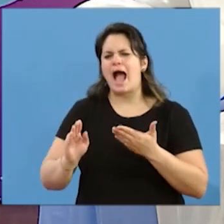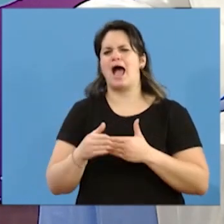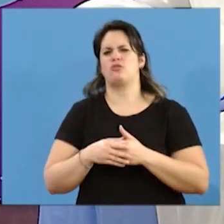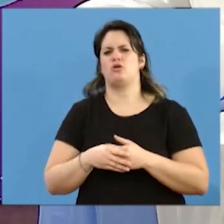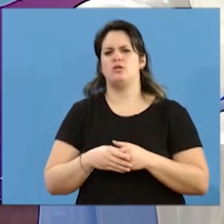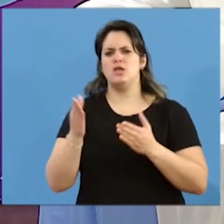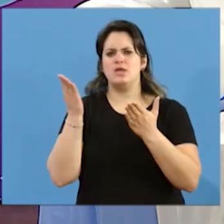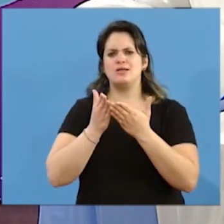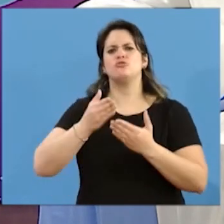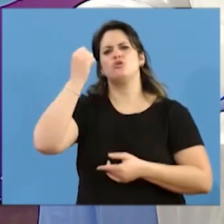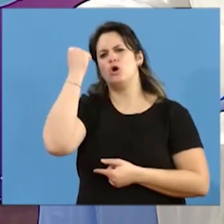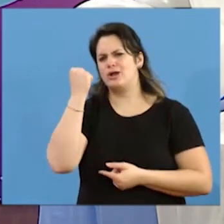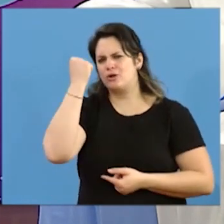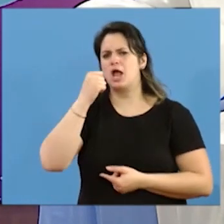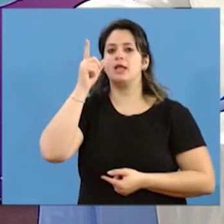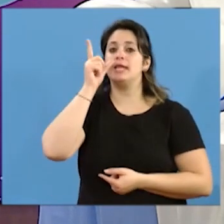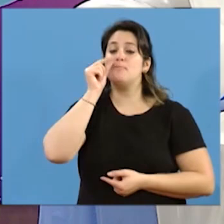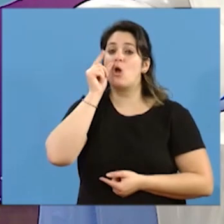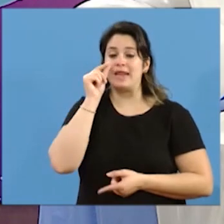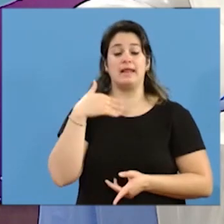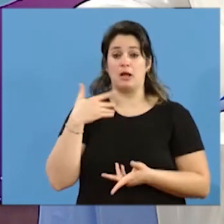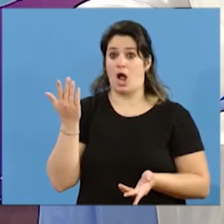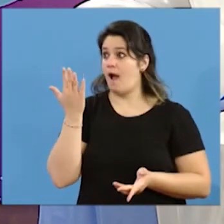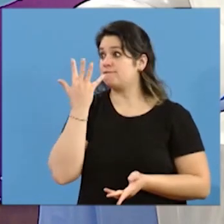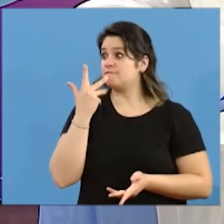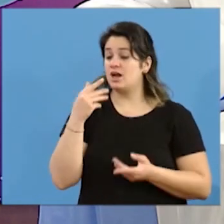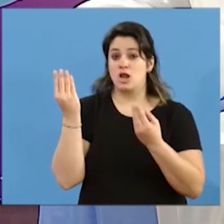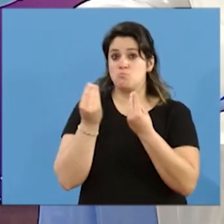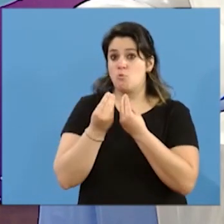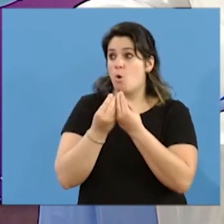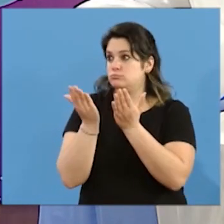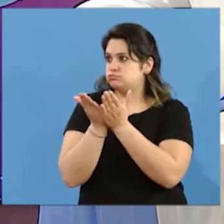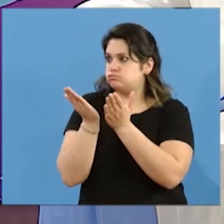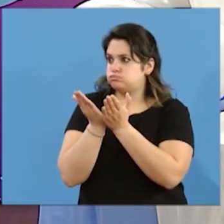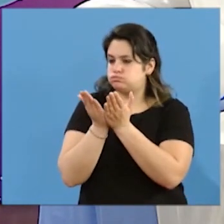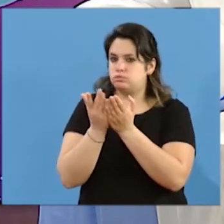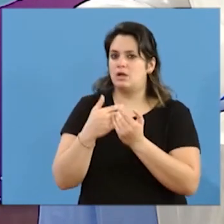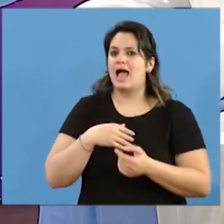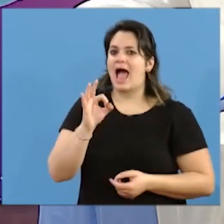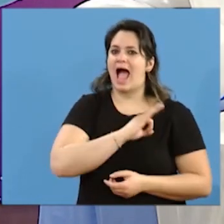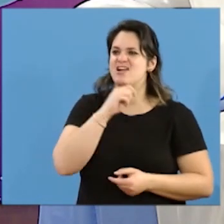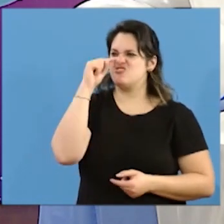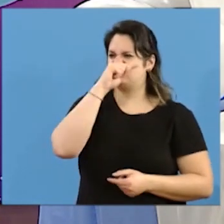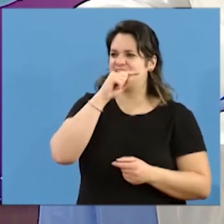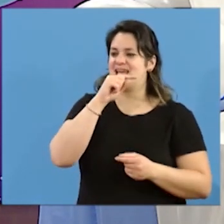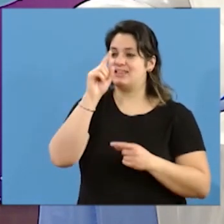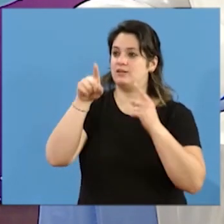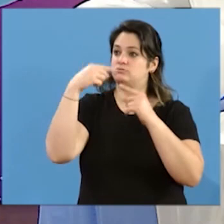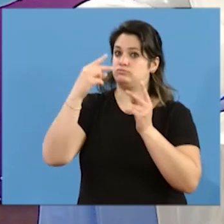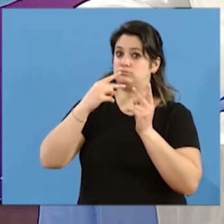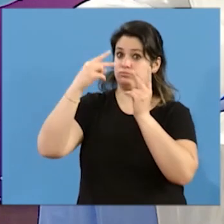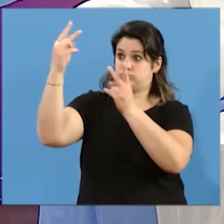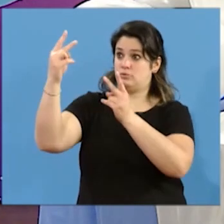estudió economía, política, y le gustaba estudiar muchísimo. Se fue 7 años después, se